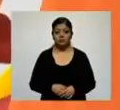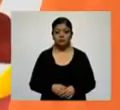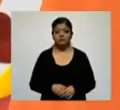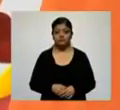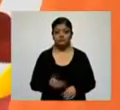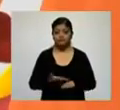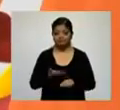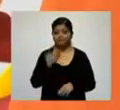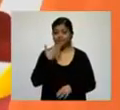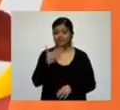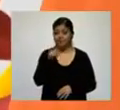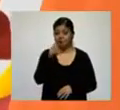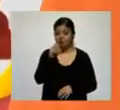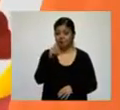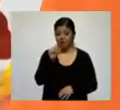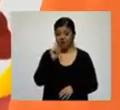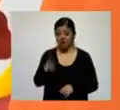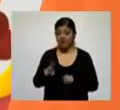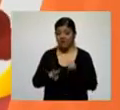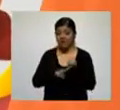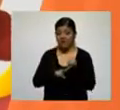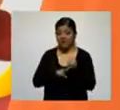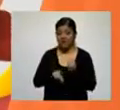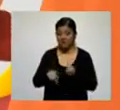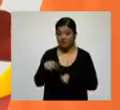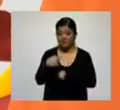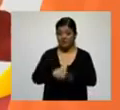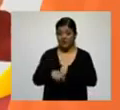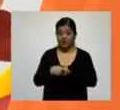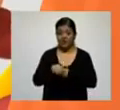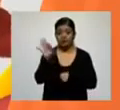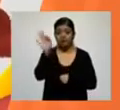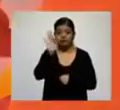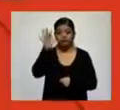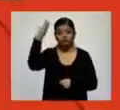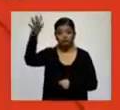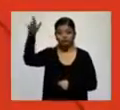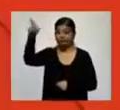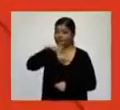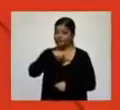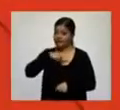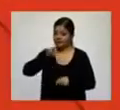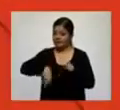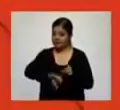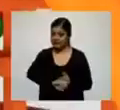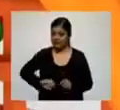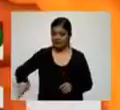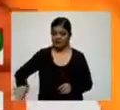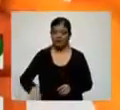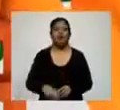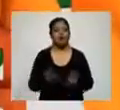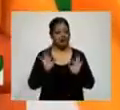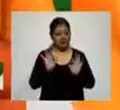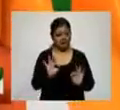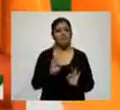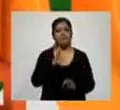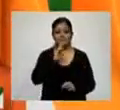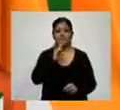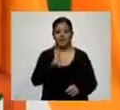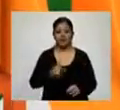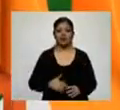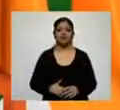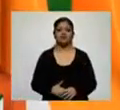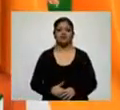Muy bien, Lola, esos cristales pueden ser peligrosos, algún adulto debería quitarlos. Mucho mejor.